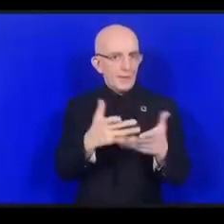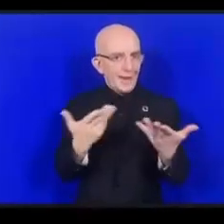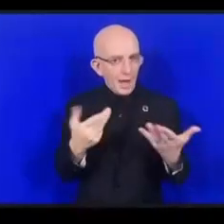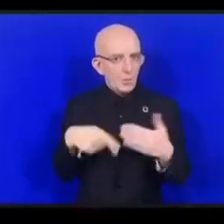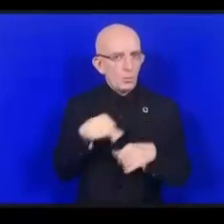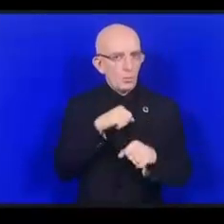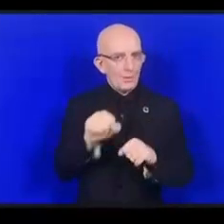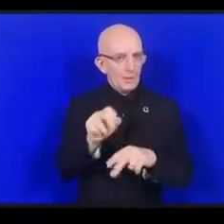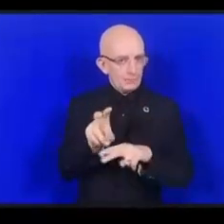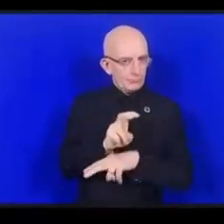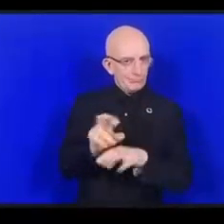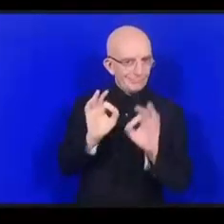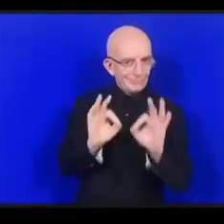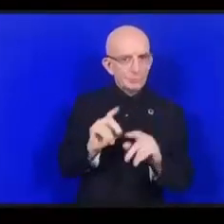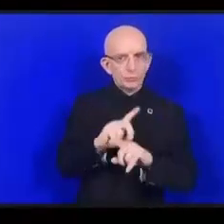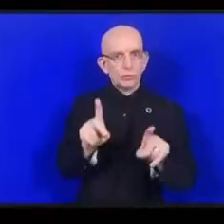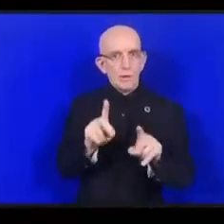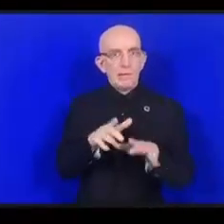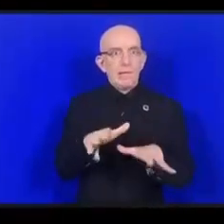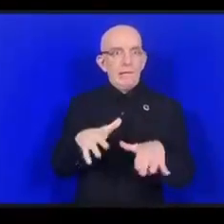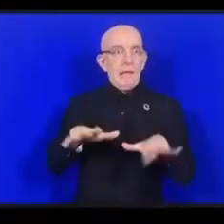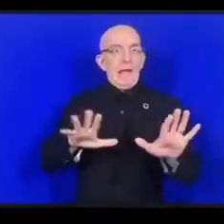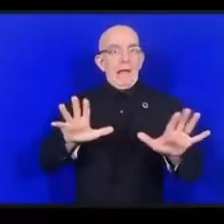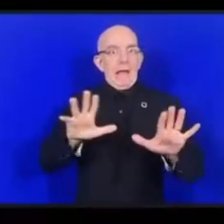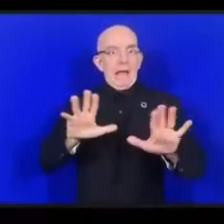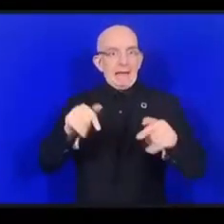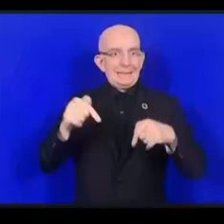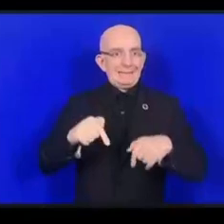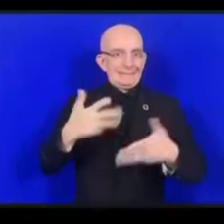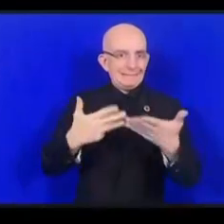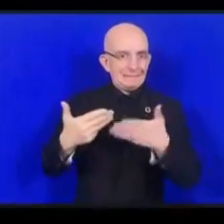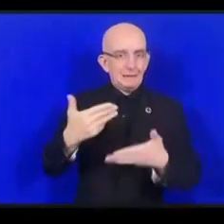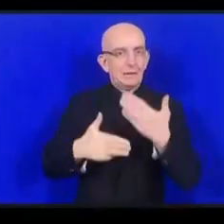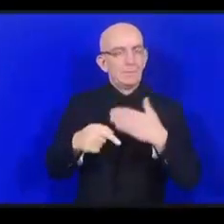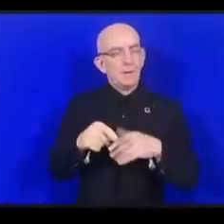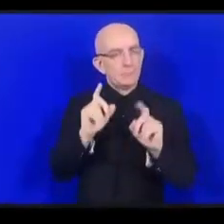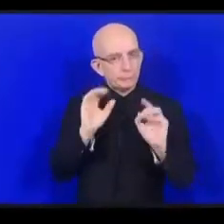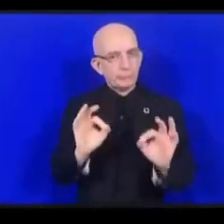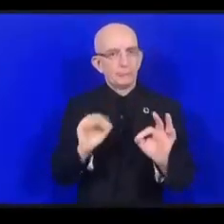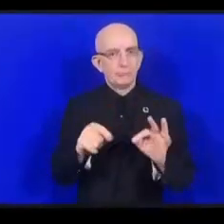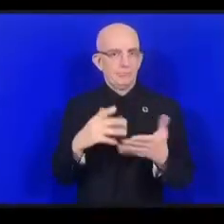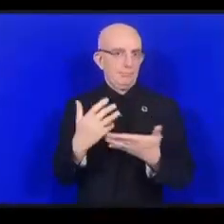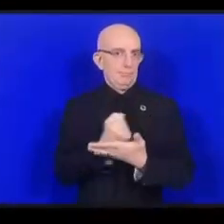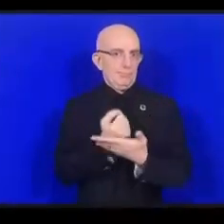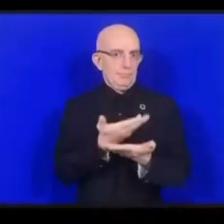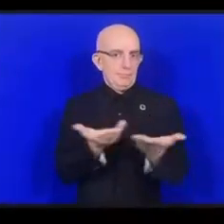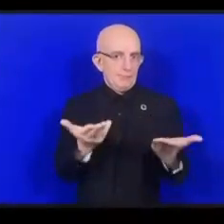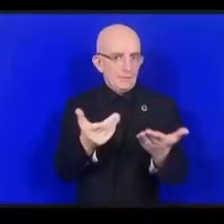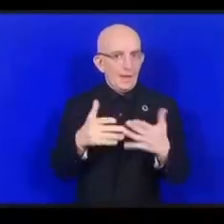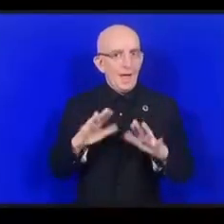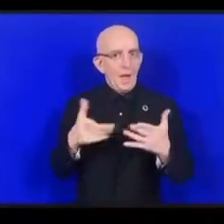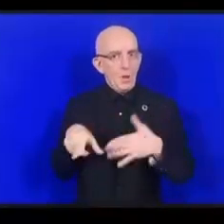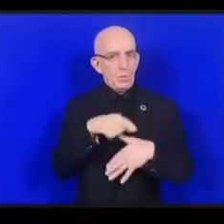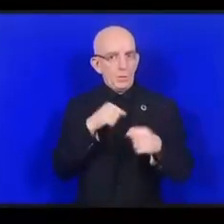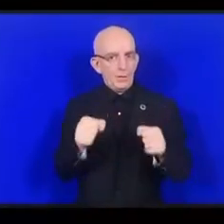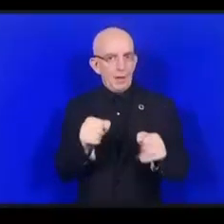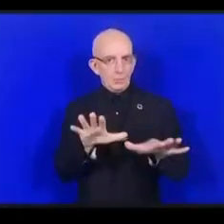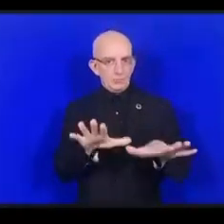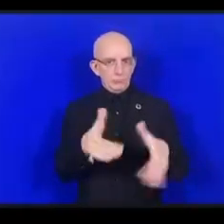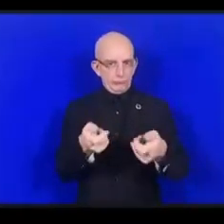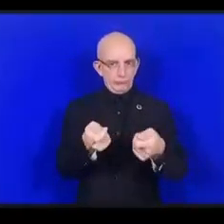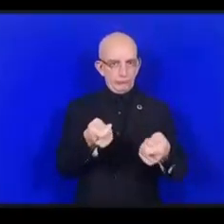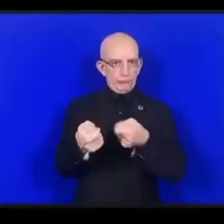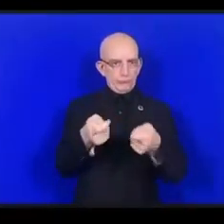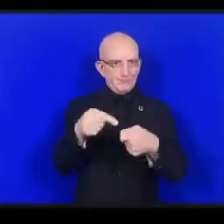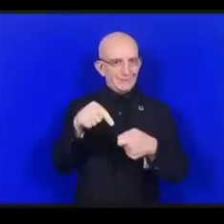esas cosas no se utilizaran de mala manera solo de buena manera Cómo controlar todo esto y bueno básicamente